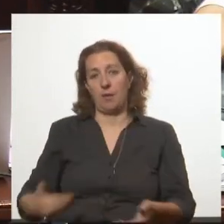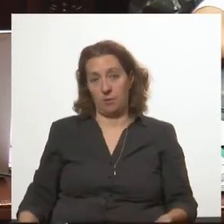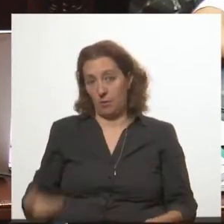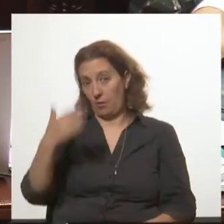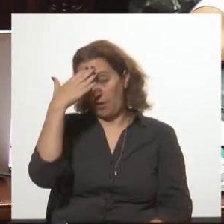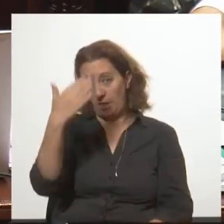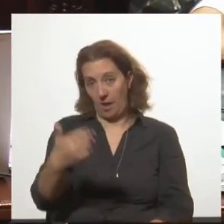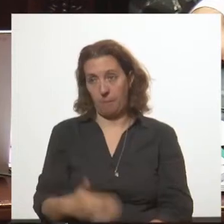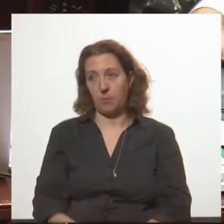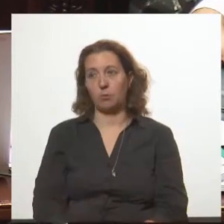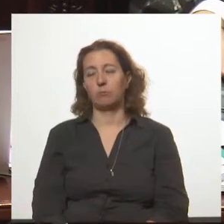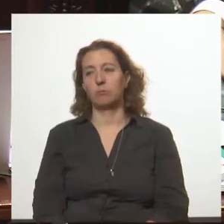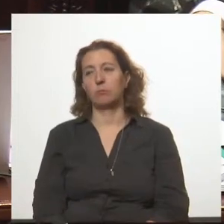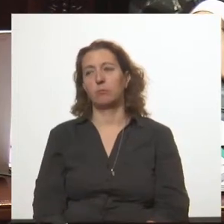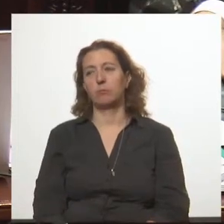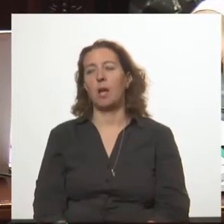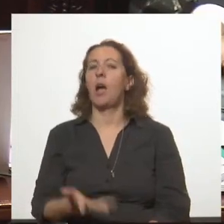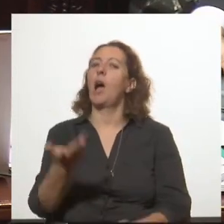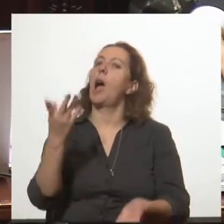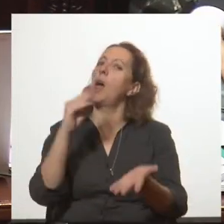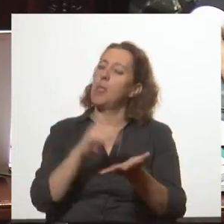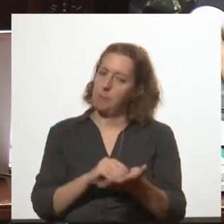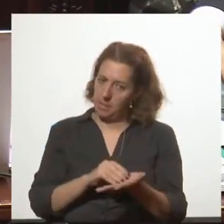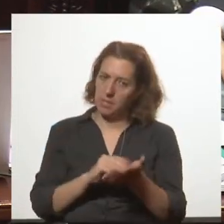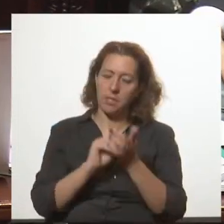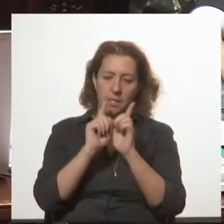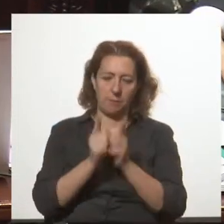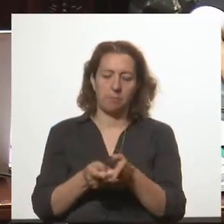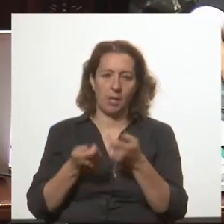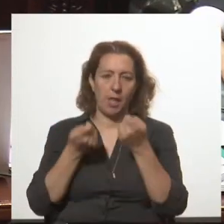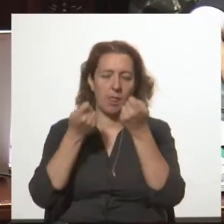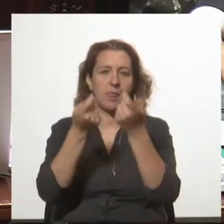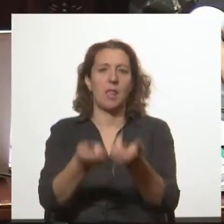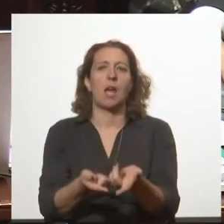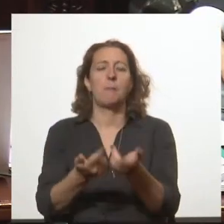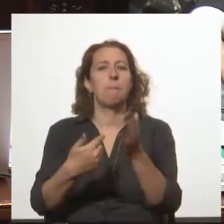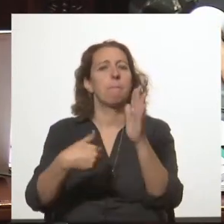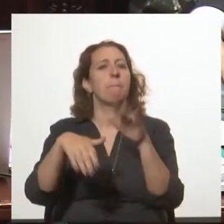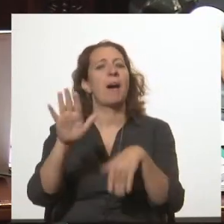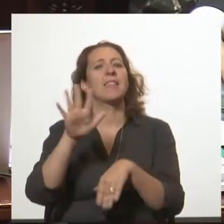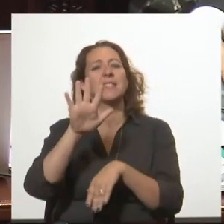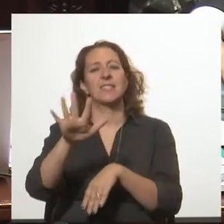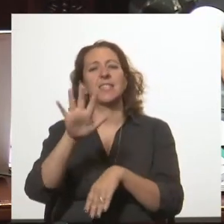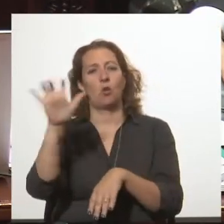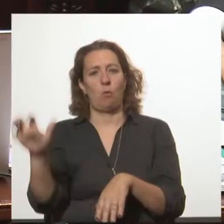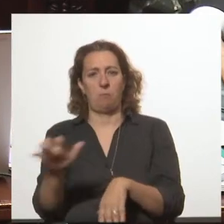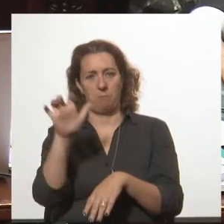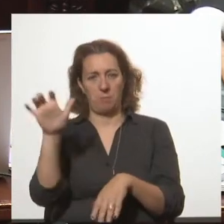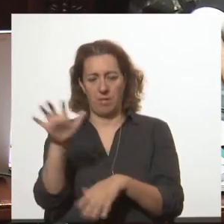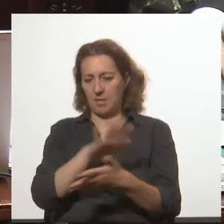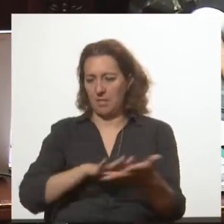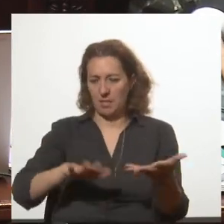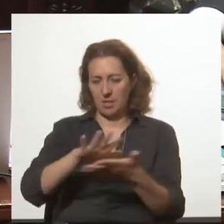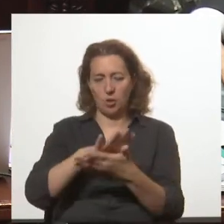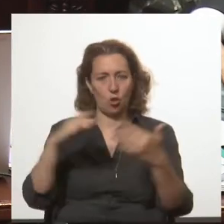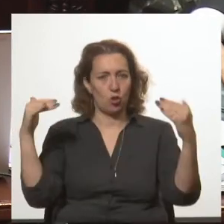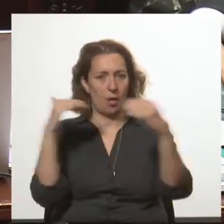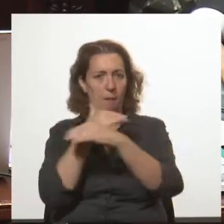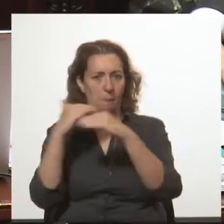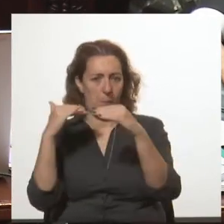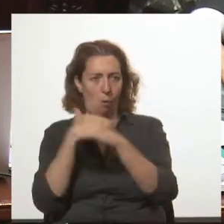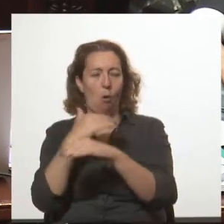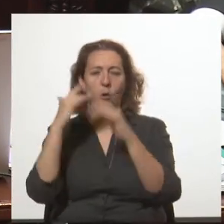amplio además de acreditar más de 5 empresas en el sector del transporte de la educación